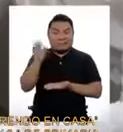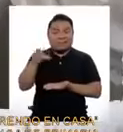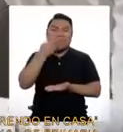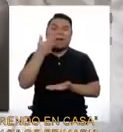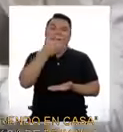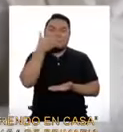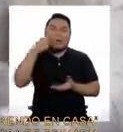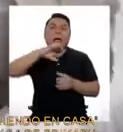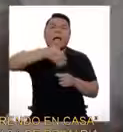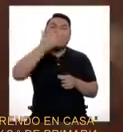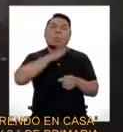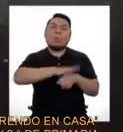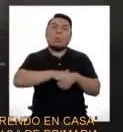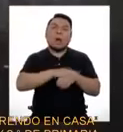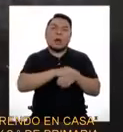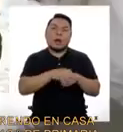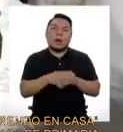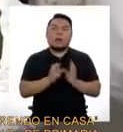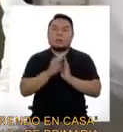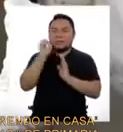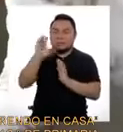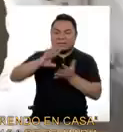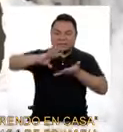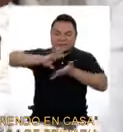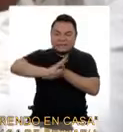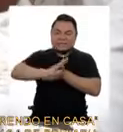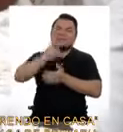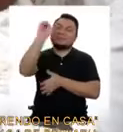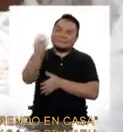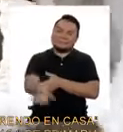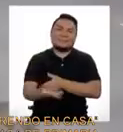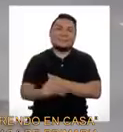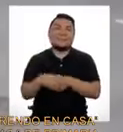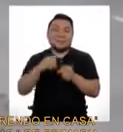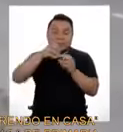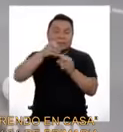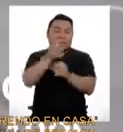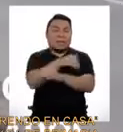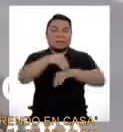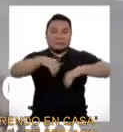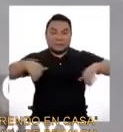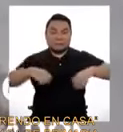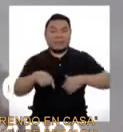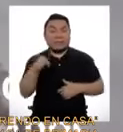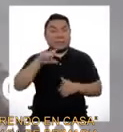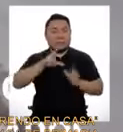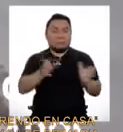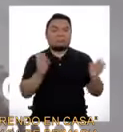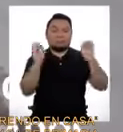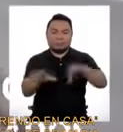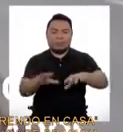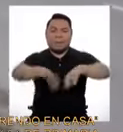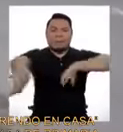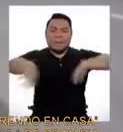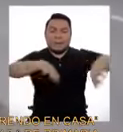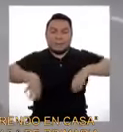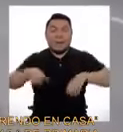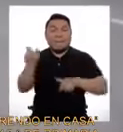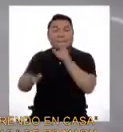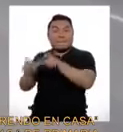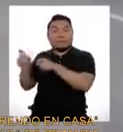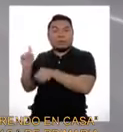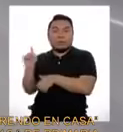parecido, primero lávala. Luego aplástala. Y así ahorras espacio. La chapita va por separado. Luego, estas personas se van a encargar de que todo lo que has